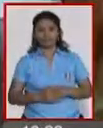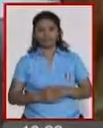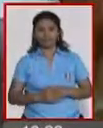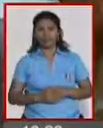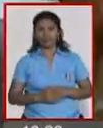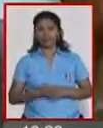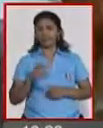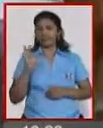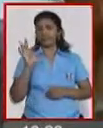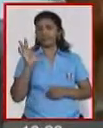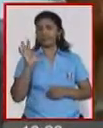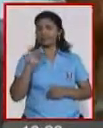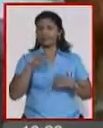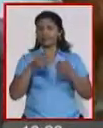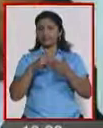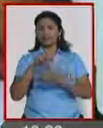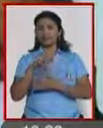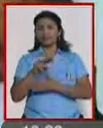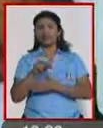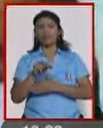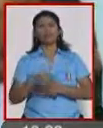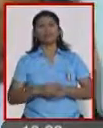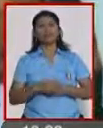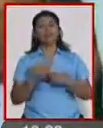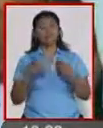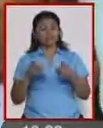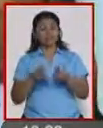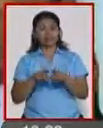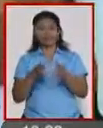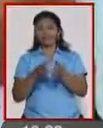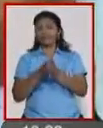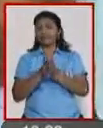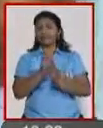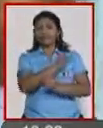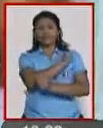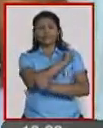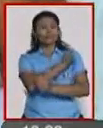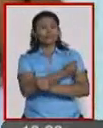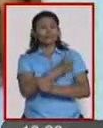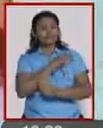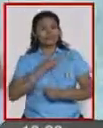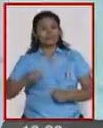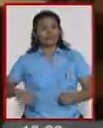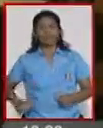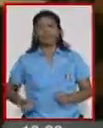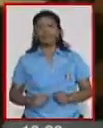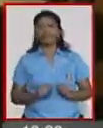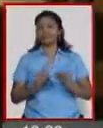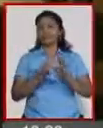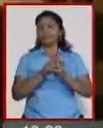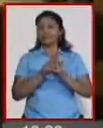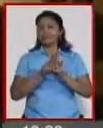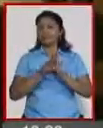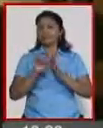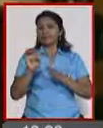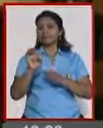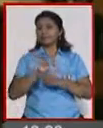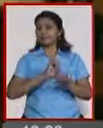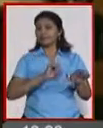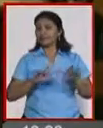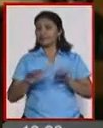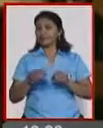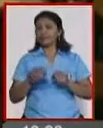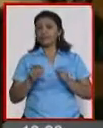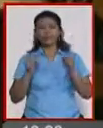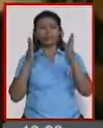ser el 9 de junio, ¿no? Entonces pedimos a las autoridades municipales, tanto del Ejecutivo, Legislativo, que nosotros